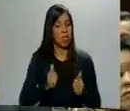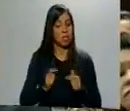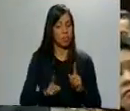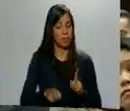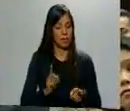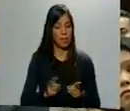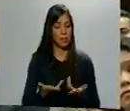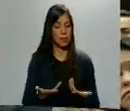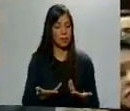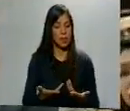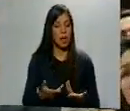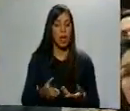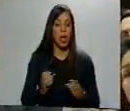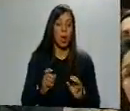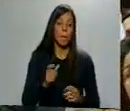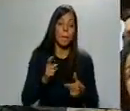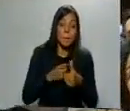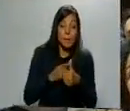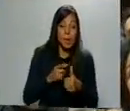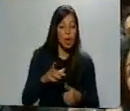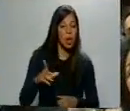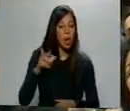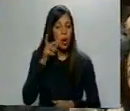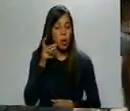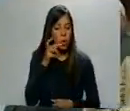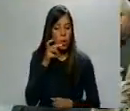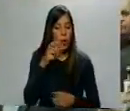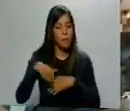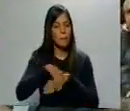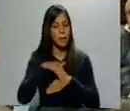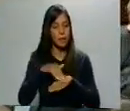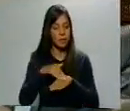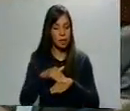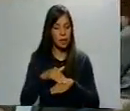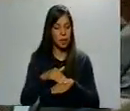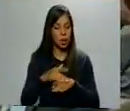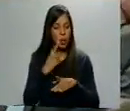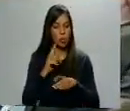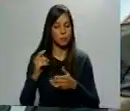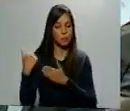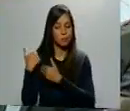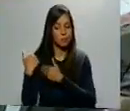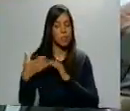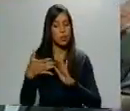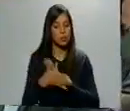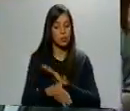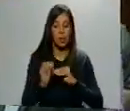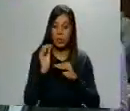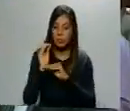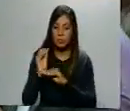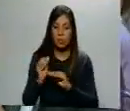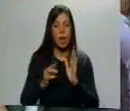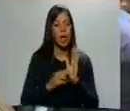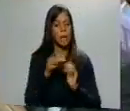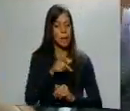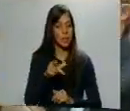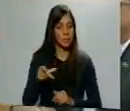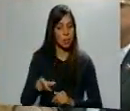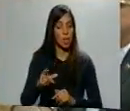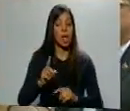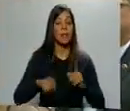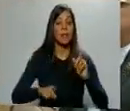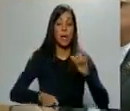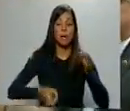inclusive, y plantea oída la opinión, con la opinión del Ministerio del Poder Popular con competencia en materia de seguridad ciudadana, el